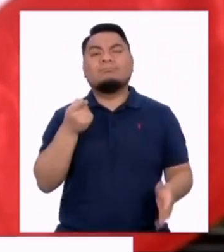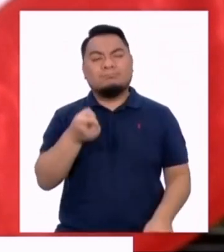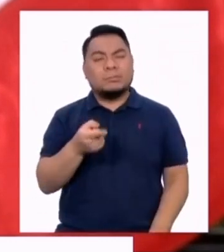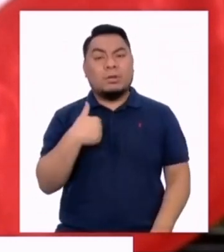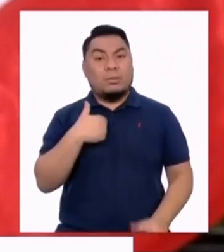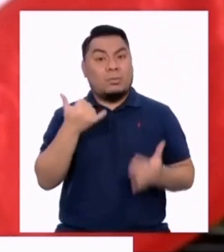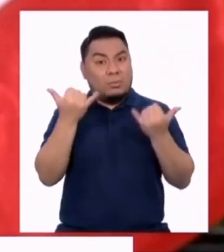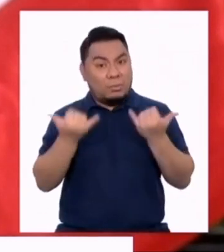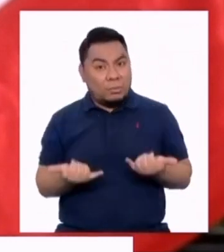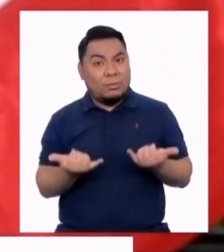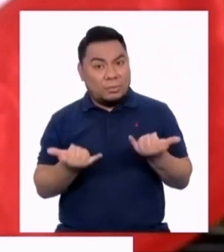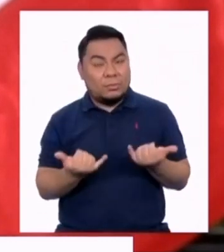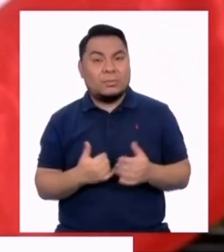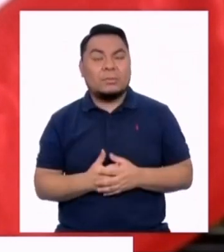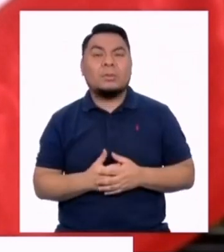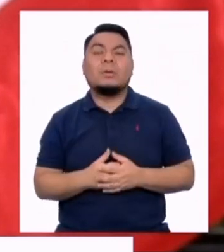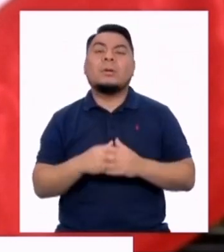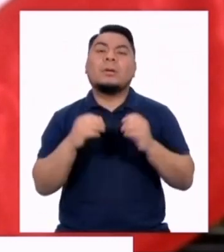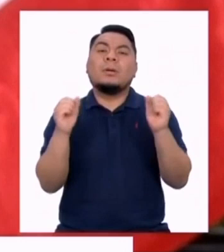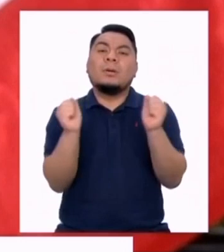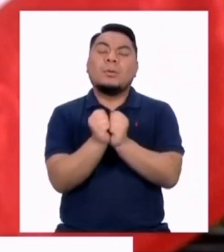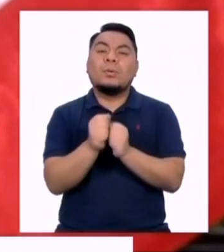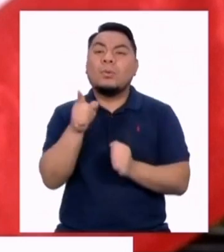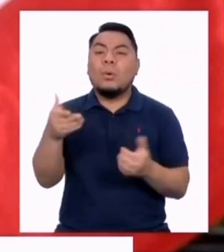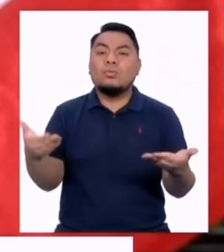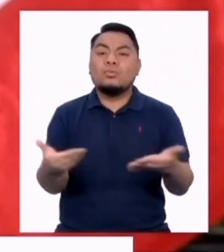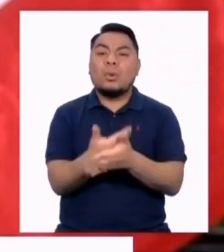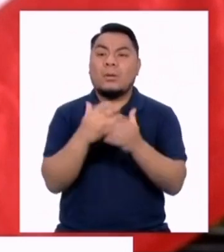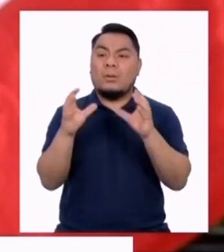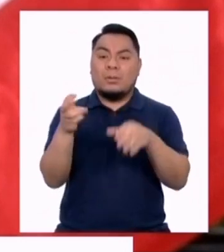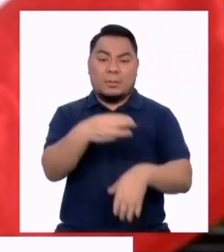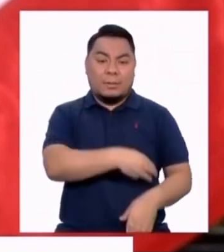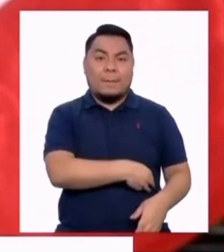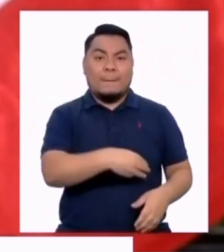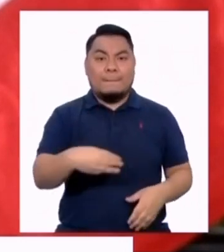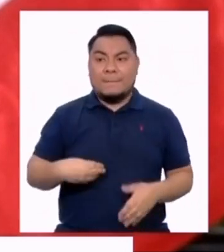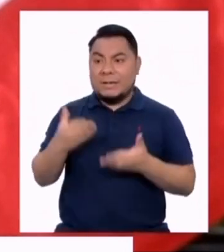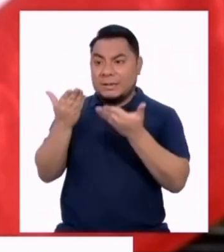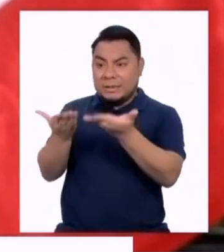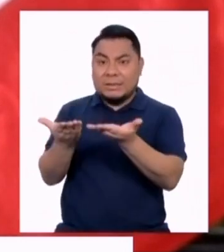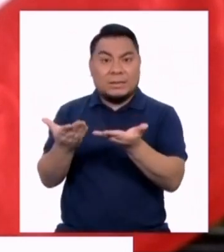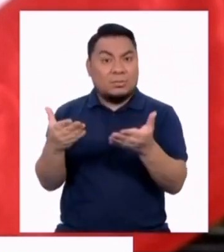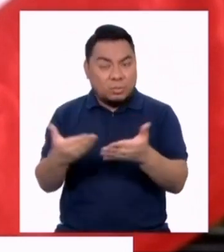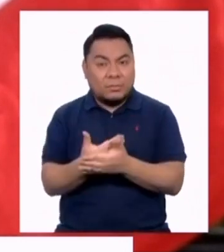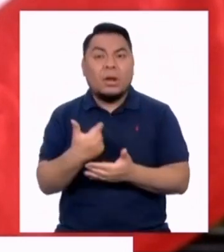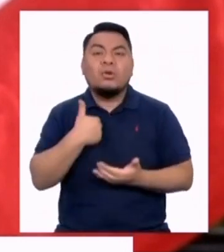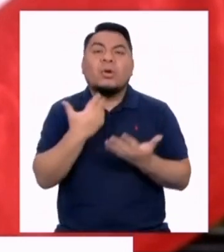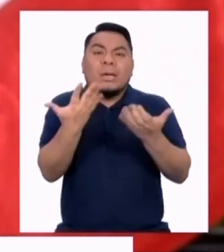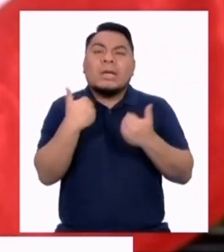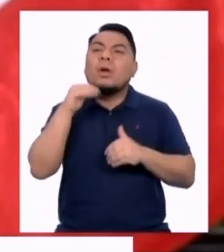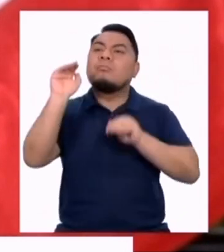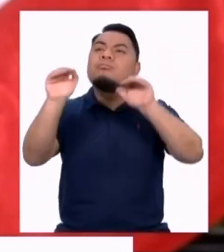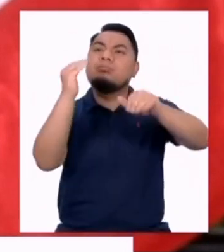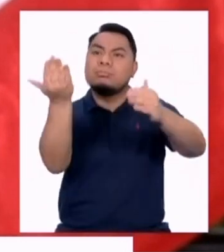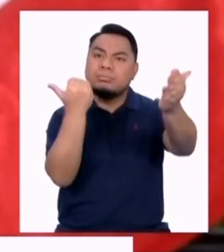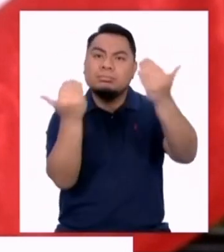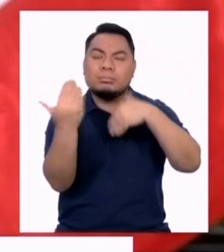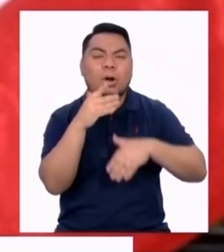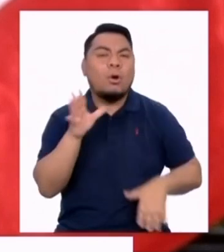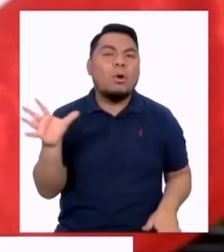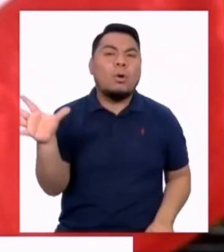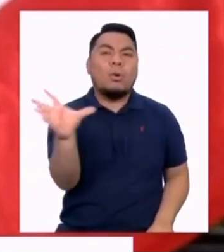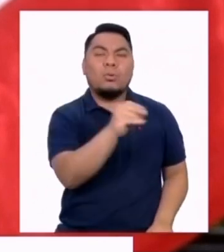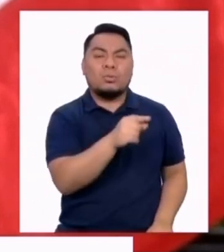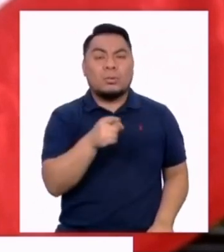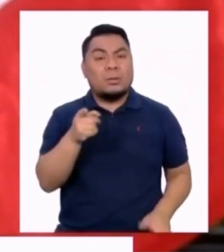quiero convocar a todos aquellos a los que el pueblo a través de su voto les